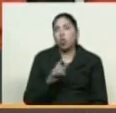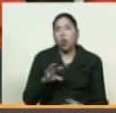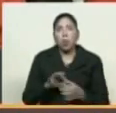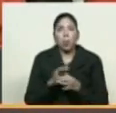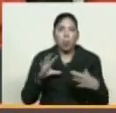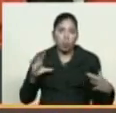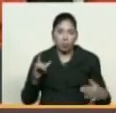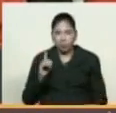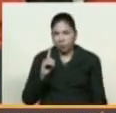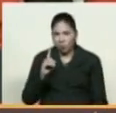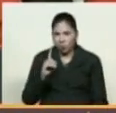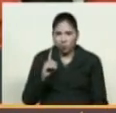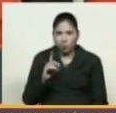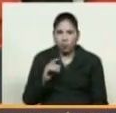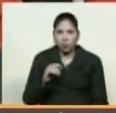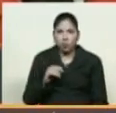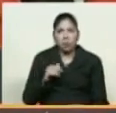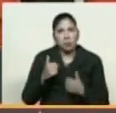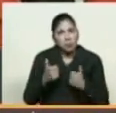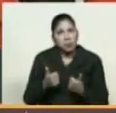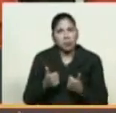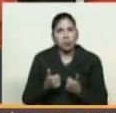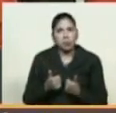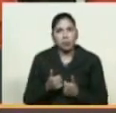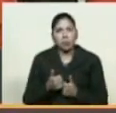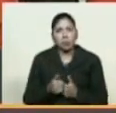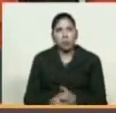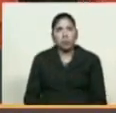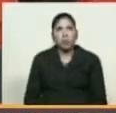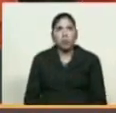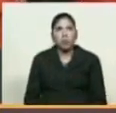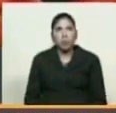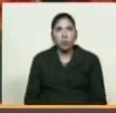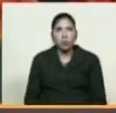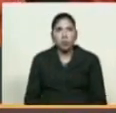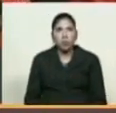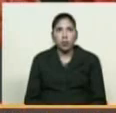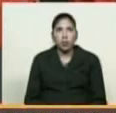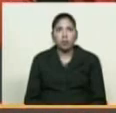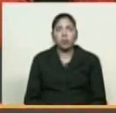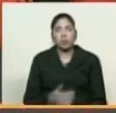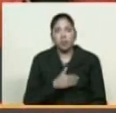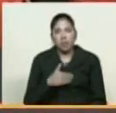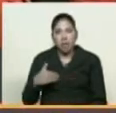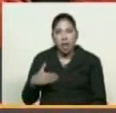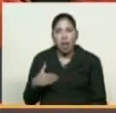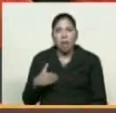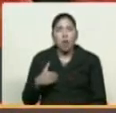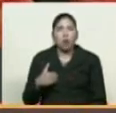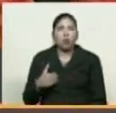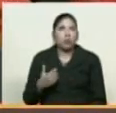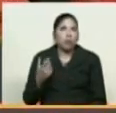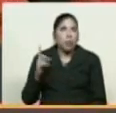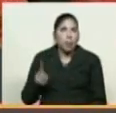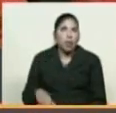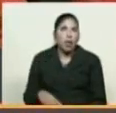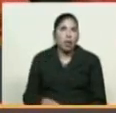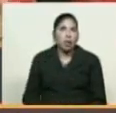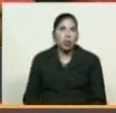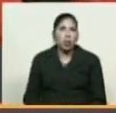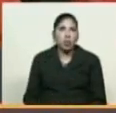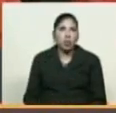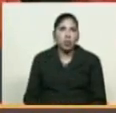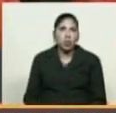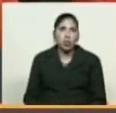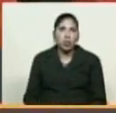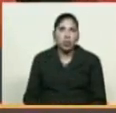a un soldado del futuro del país, no, al contrario, suma, y eso es lo que quisiéramos. Y quisiéramos inclusive, Marco,